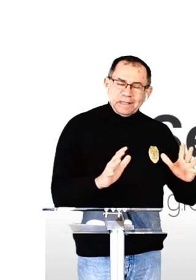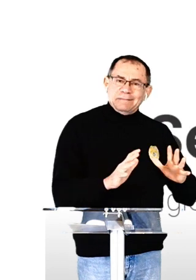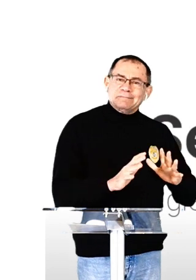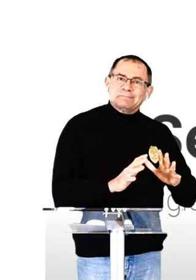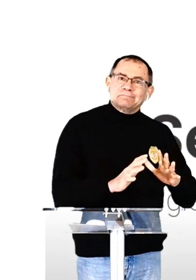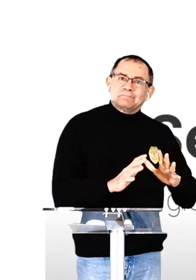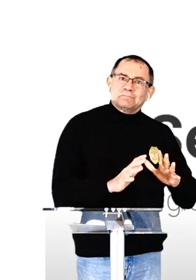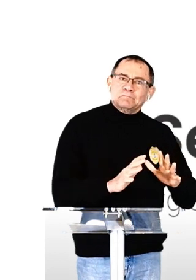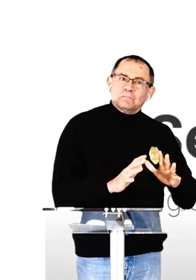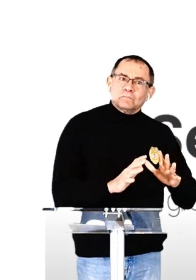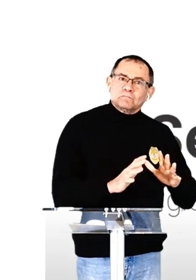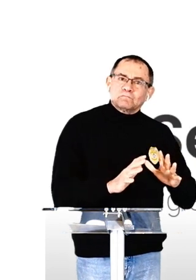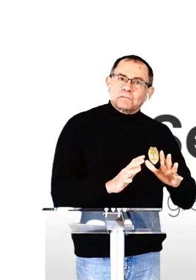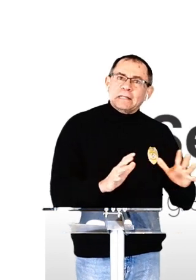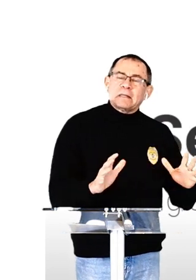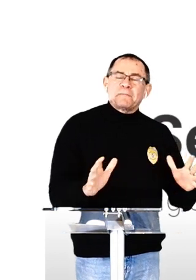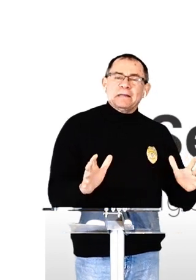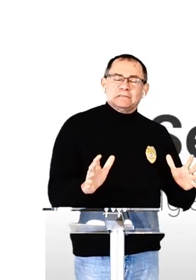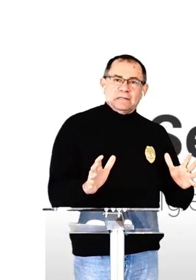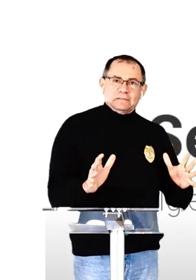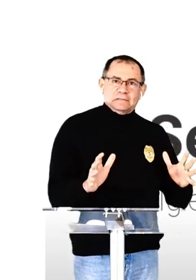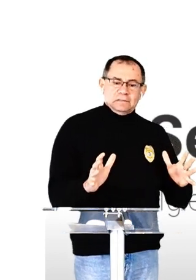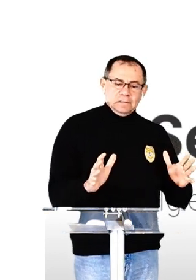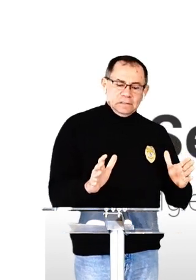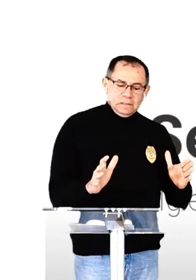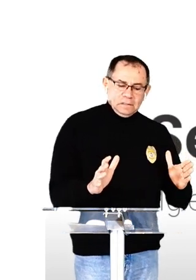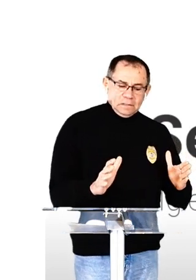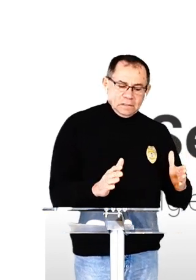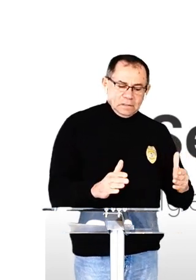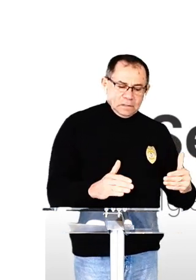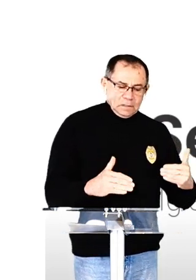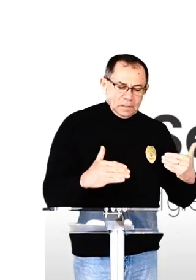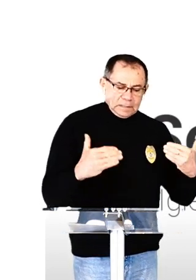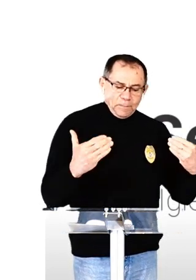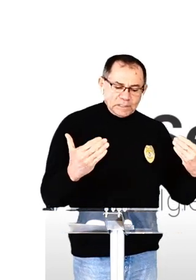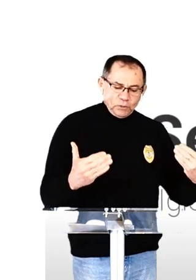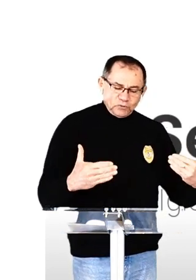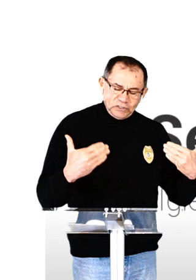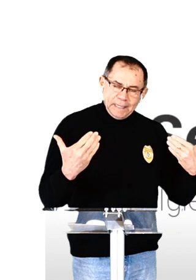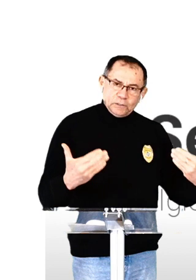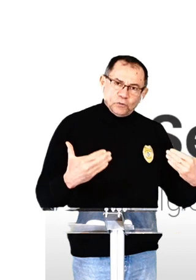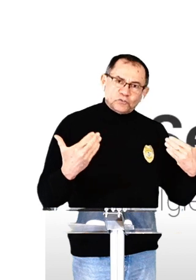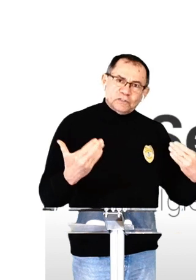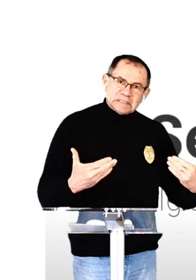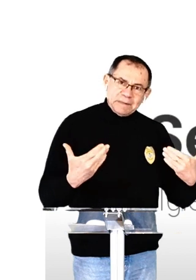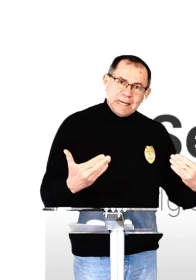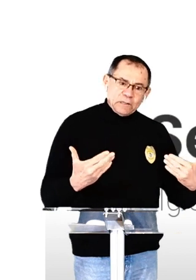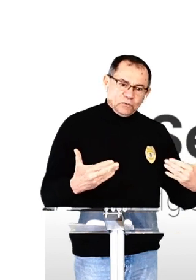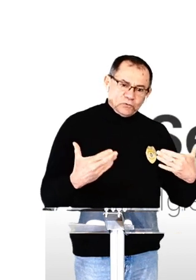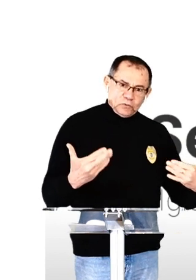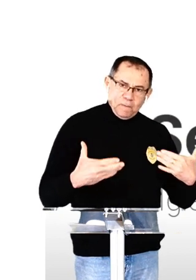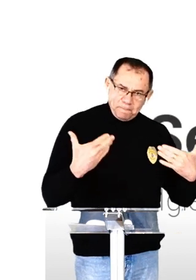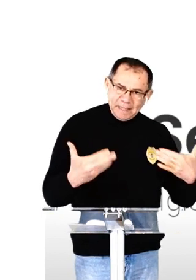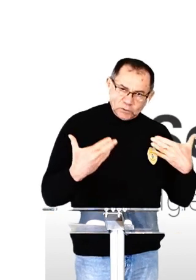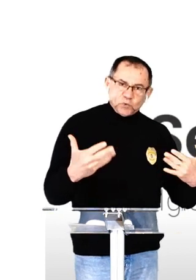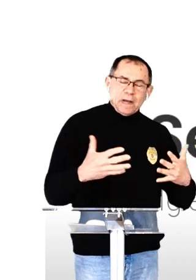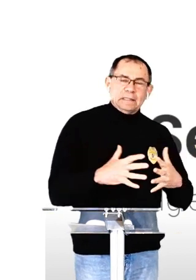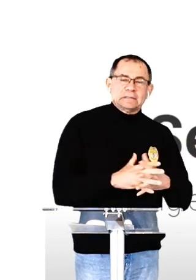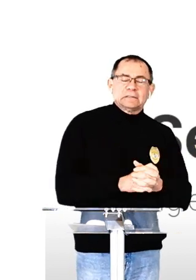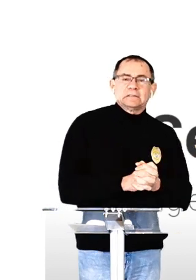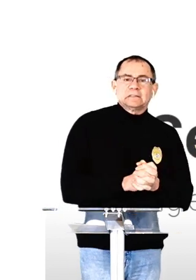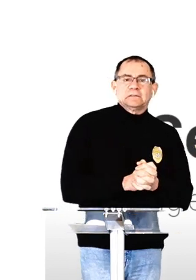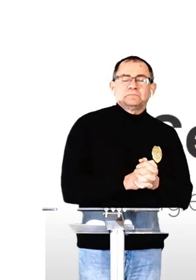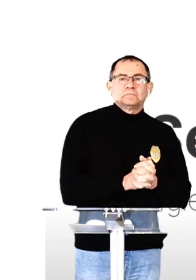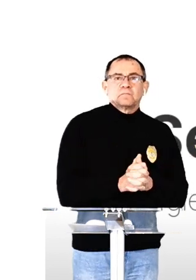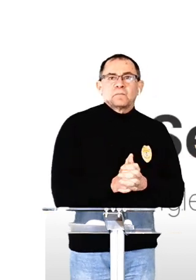que estamos en 30 países y estamos haciendo cientos de seminarios